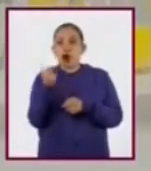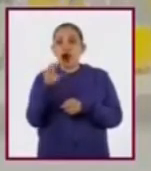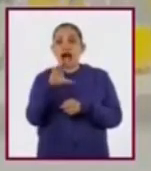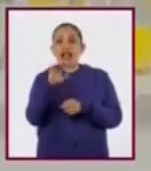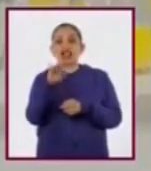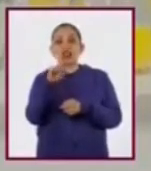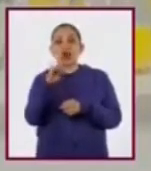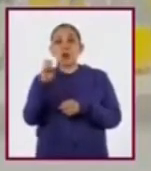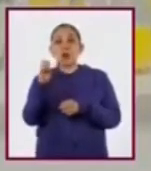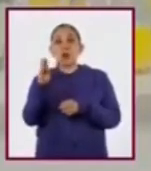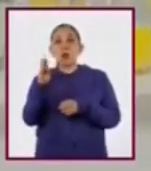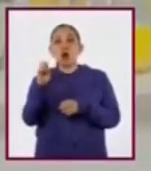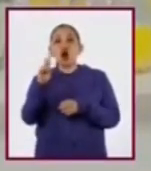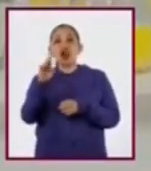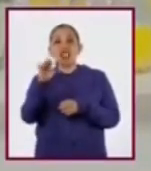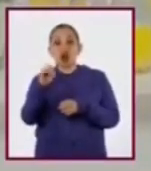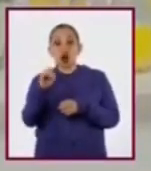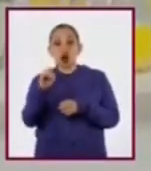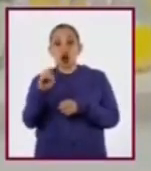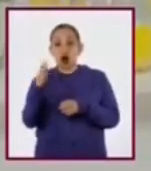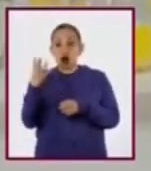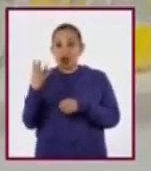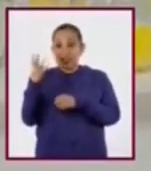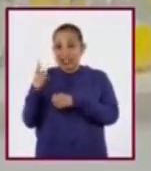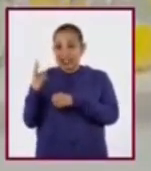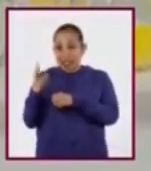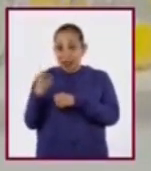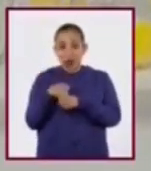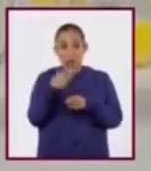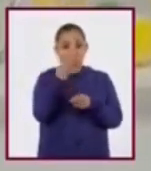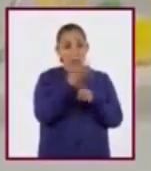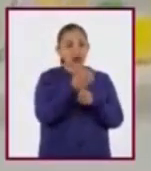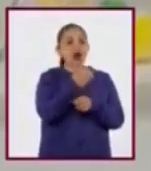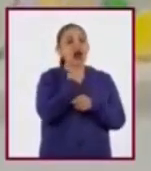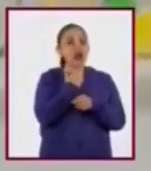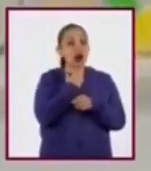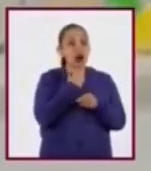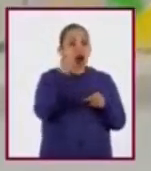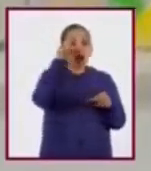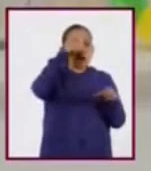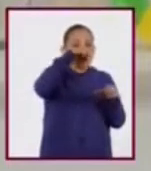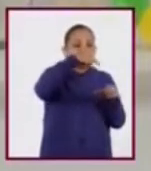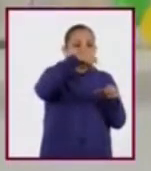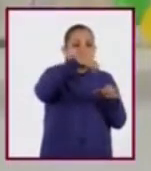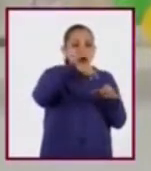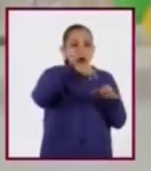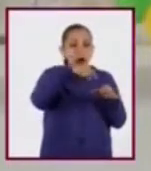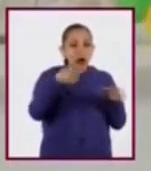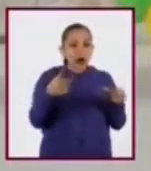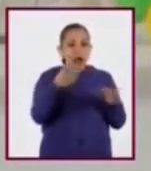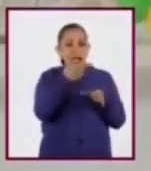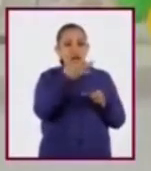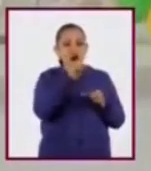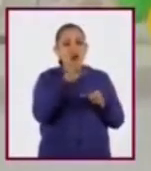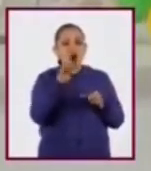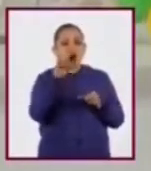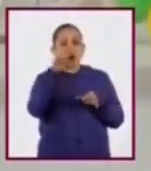ácido bórico. Y para el cuarto pueden colocar un poco de alcohol, unas gotitas de ácido bórico e hilo de